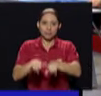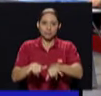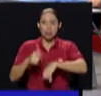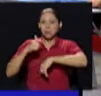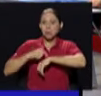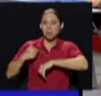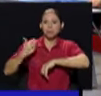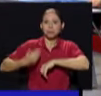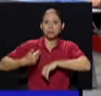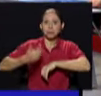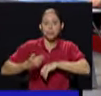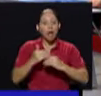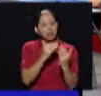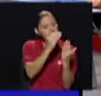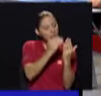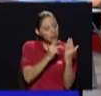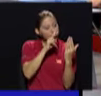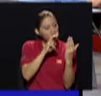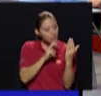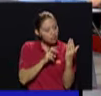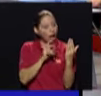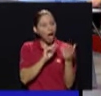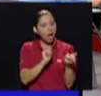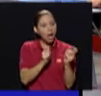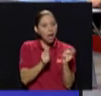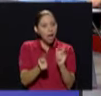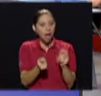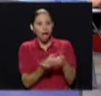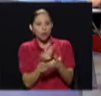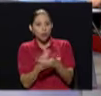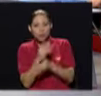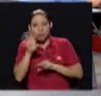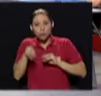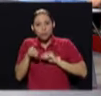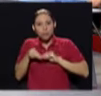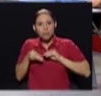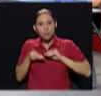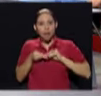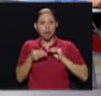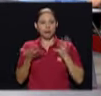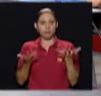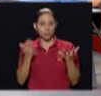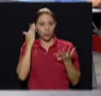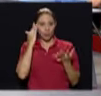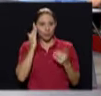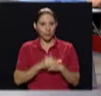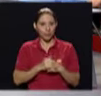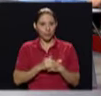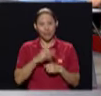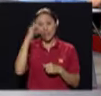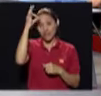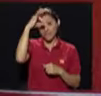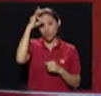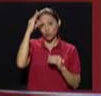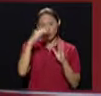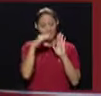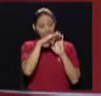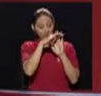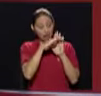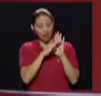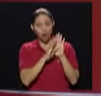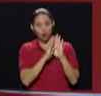periodicidad se va renovando este código, actualizando de acuerdo al conocimiento que se va adquiriendo a lo largo del tiempo. La filosofía de los